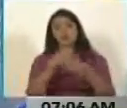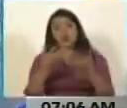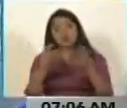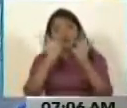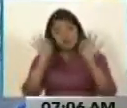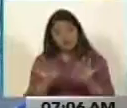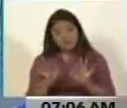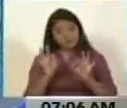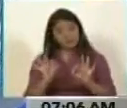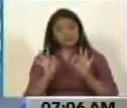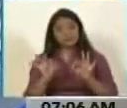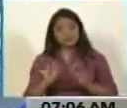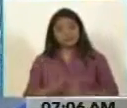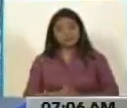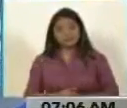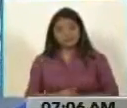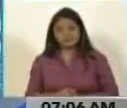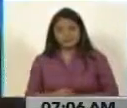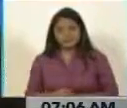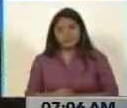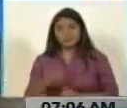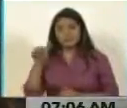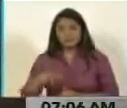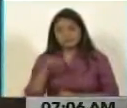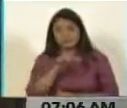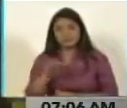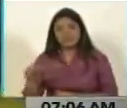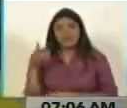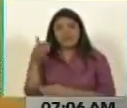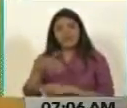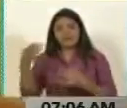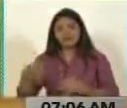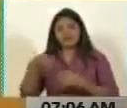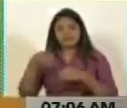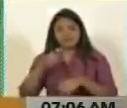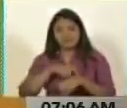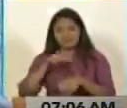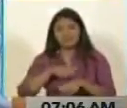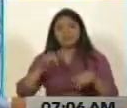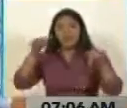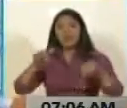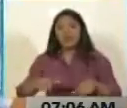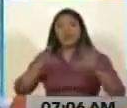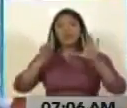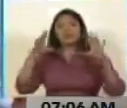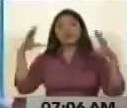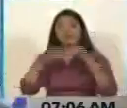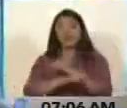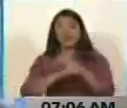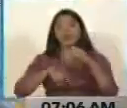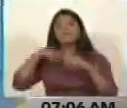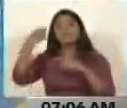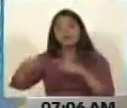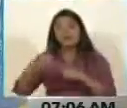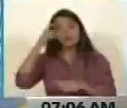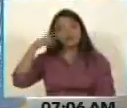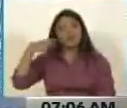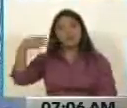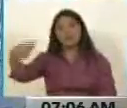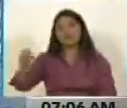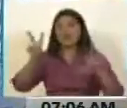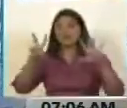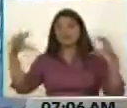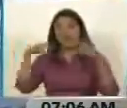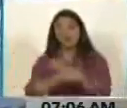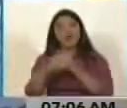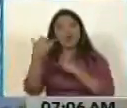emblema o la obra máxima del maestro Antonio Esteves. Y toda esta semana, a esa hora, se va a presentar un concierto especial. ¿No? Hoy a las 6 de la noche y a partir de mañana, todos los días a las 7 de la noche, tenemos